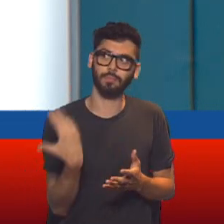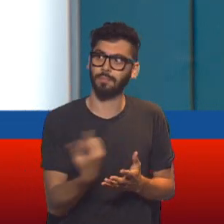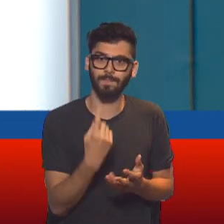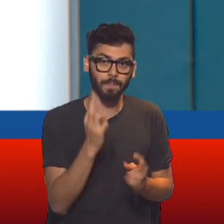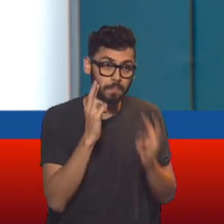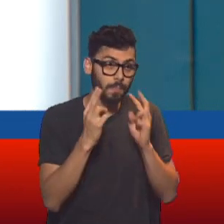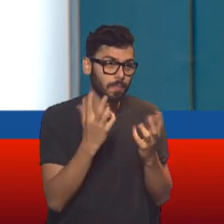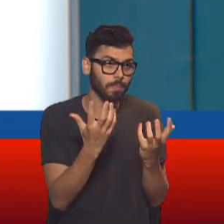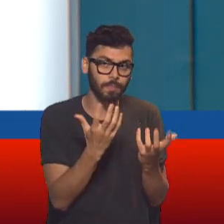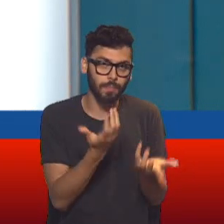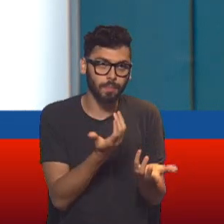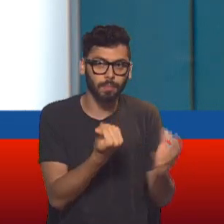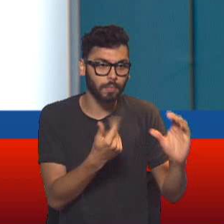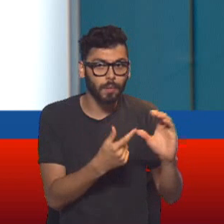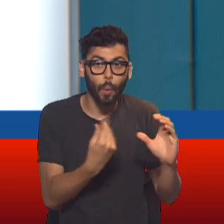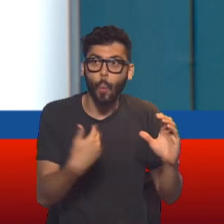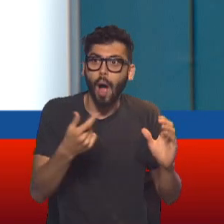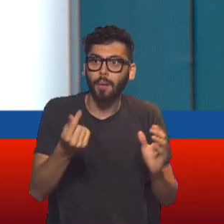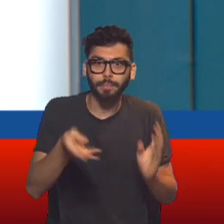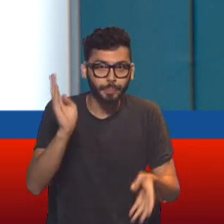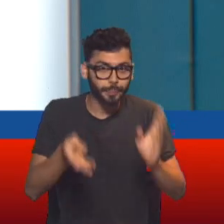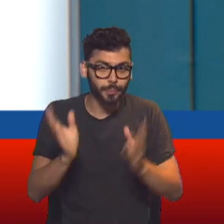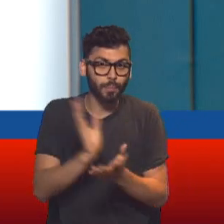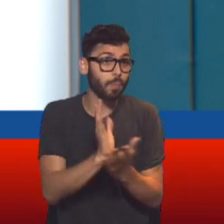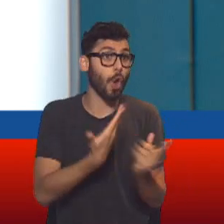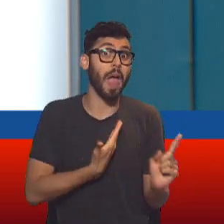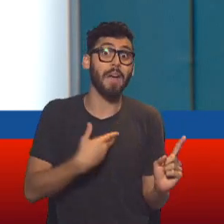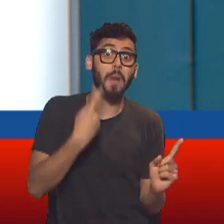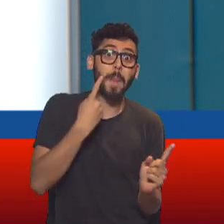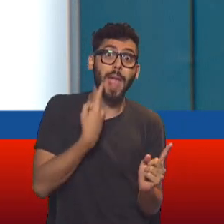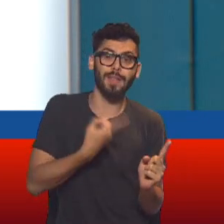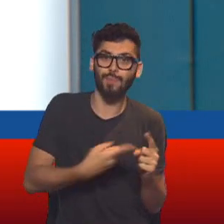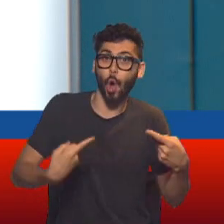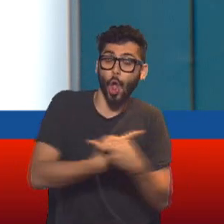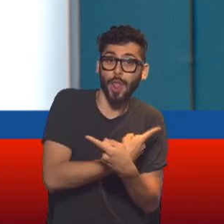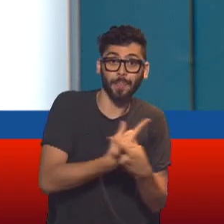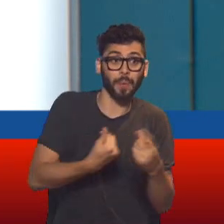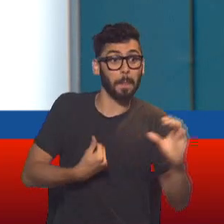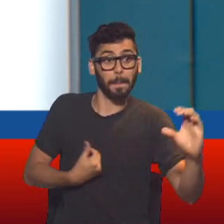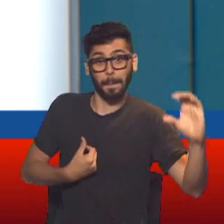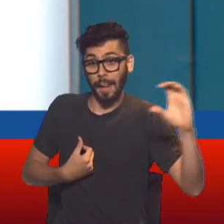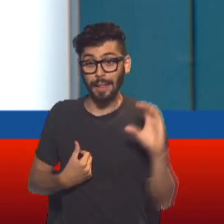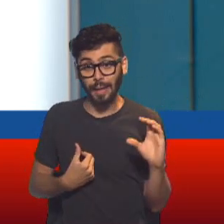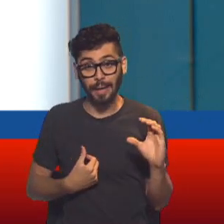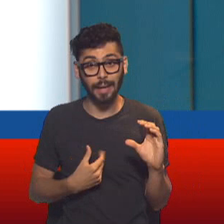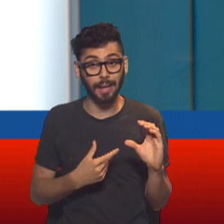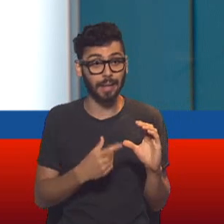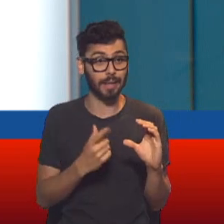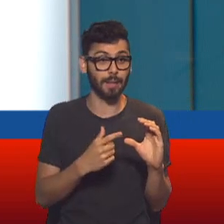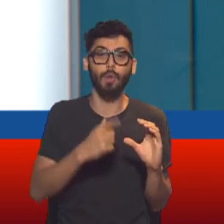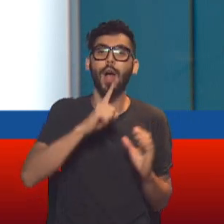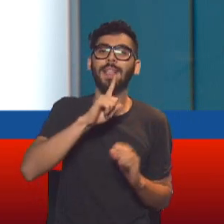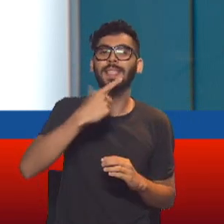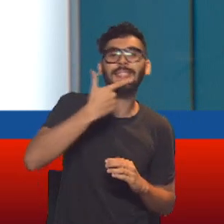fuga de capitales, ¿sí? O sea que va en contra del reglamento del Fondo Monetario otorgar una asistencia de este tipo, de esta línea de crédito stand-by